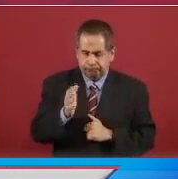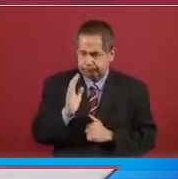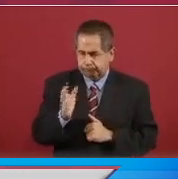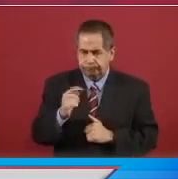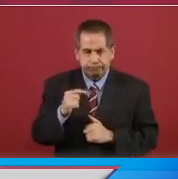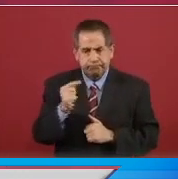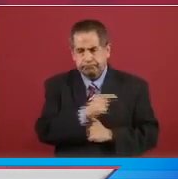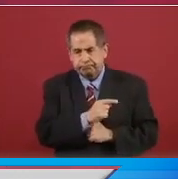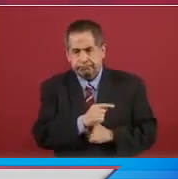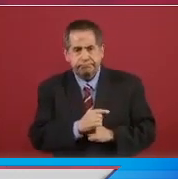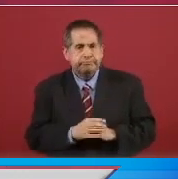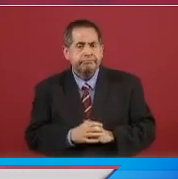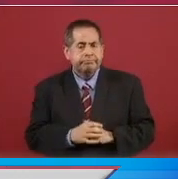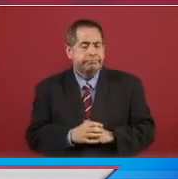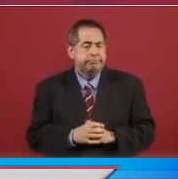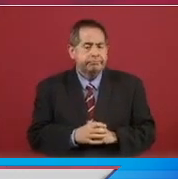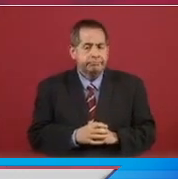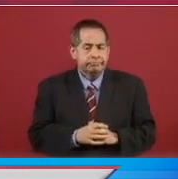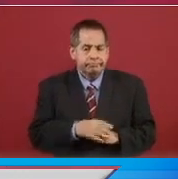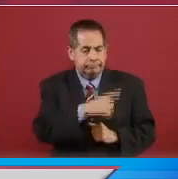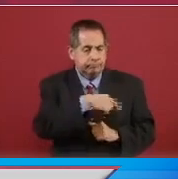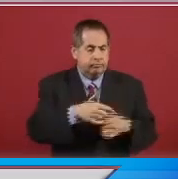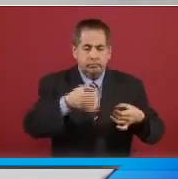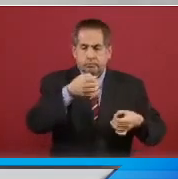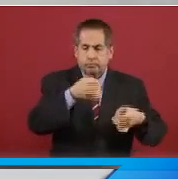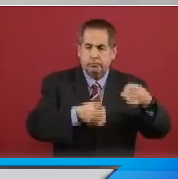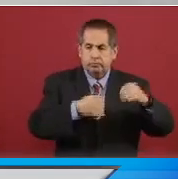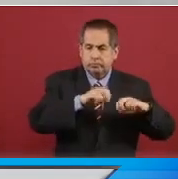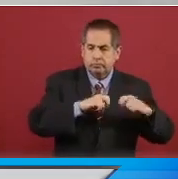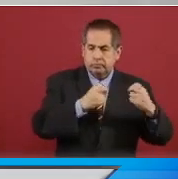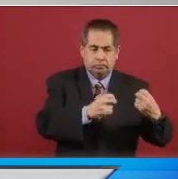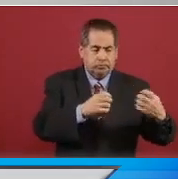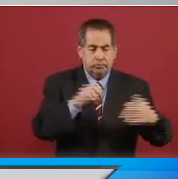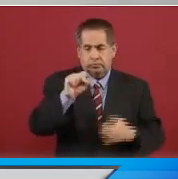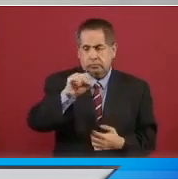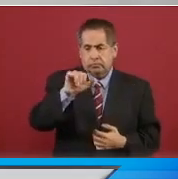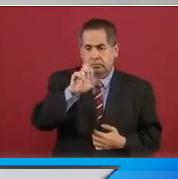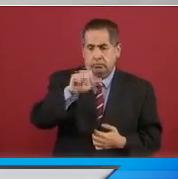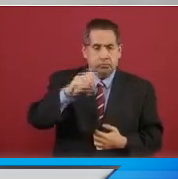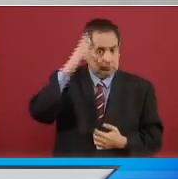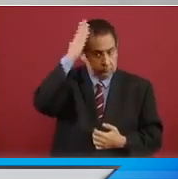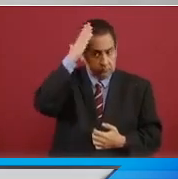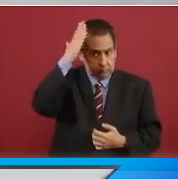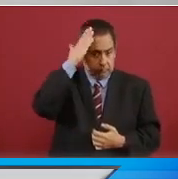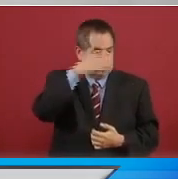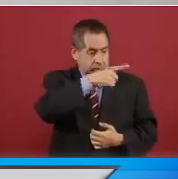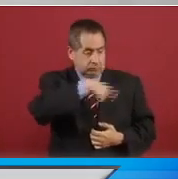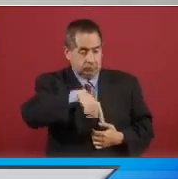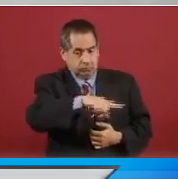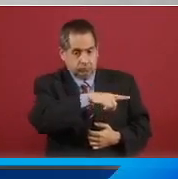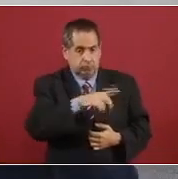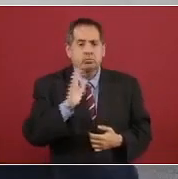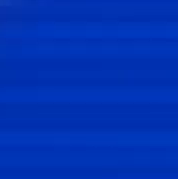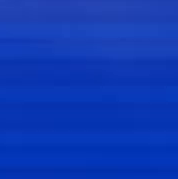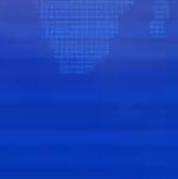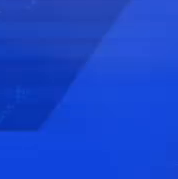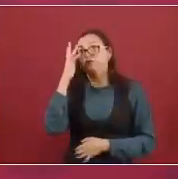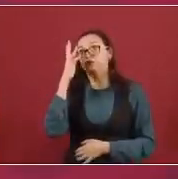la autonomía de éste, se señalará al juez o ministro que actúe de manera corrupta. Se denunciará legal y públicamente.